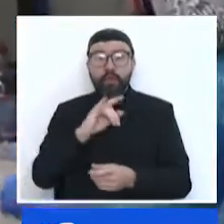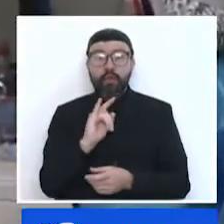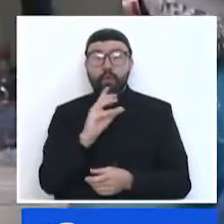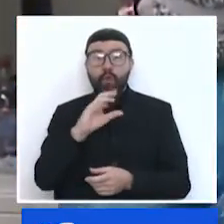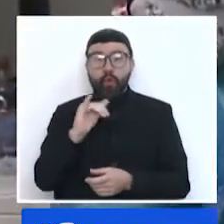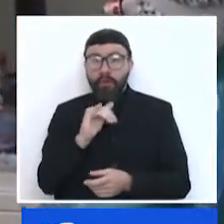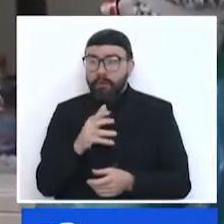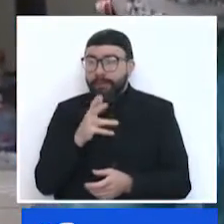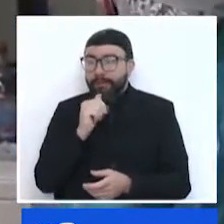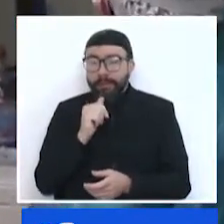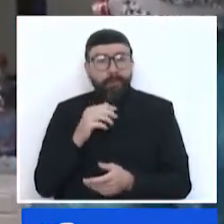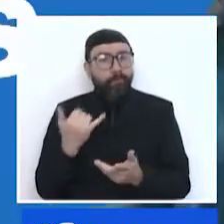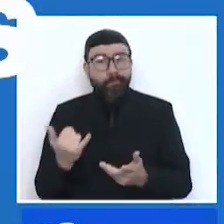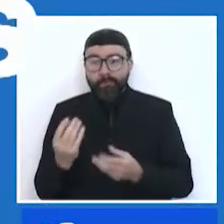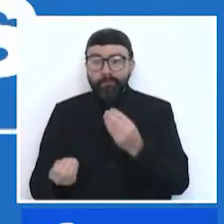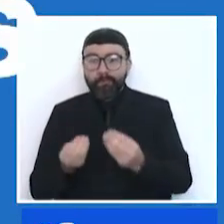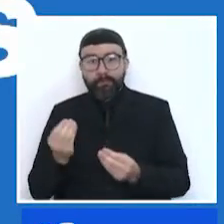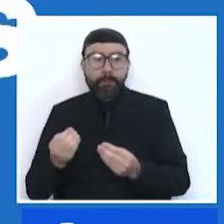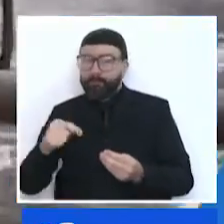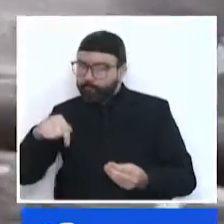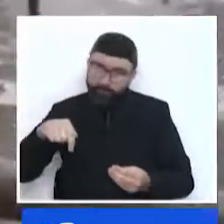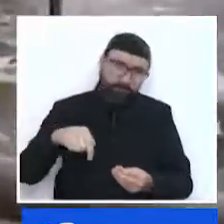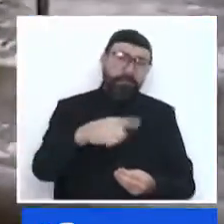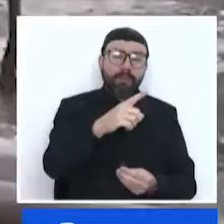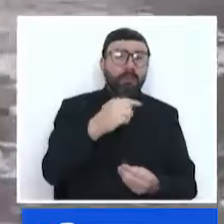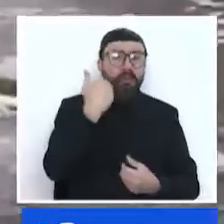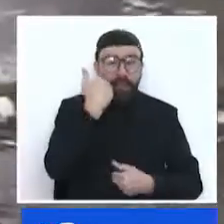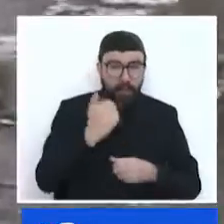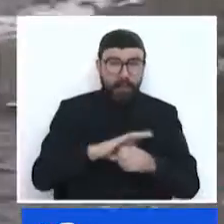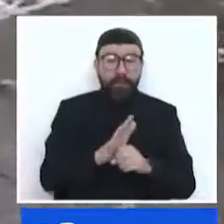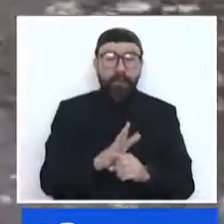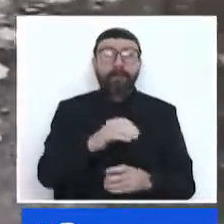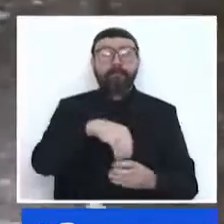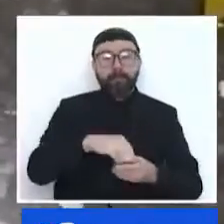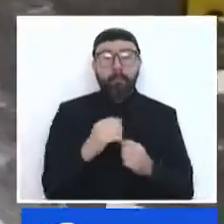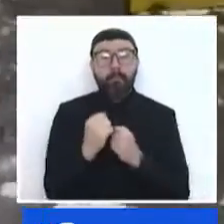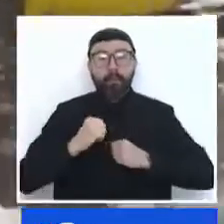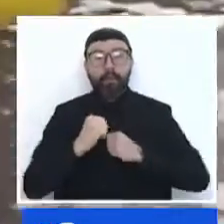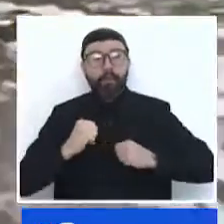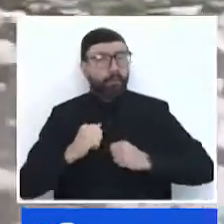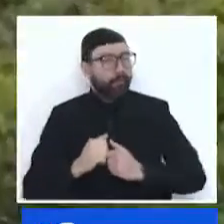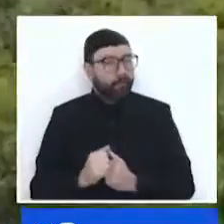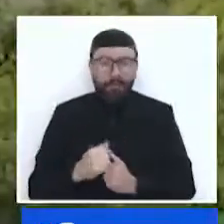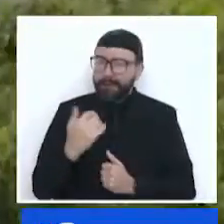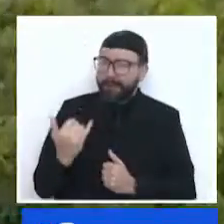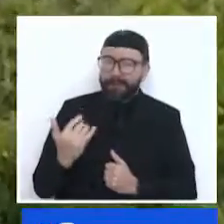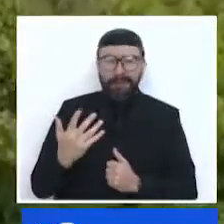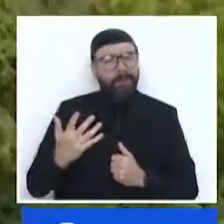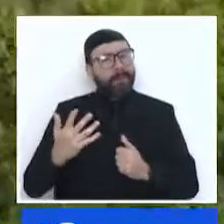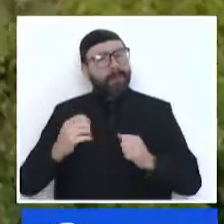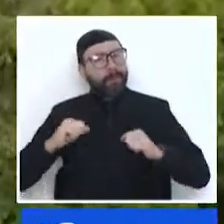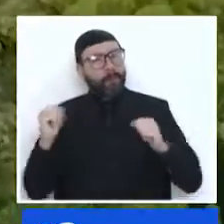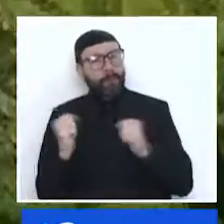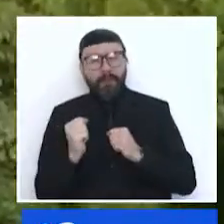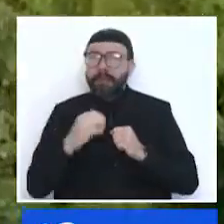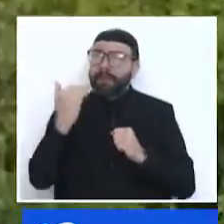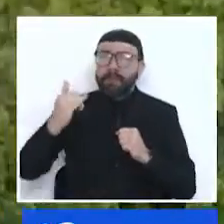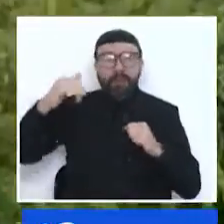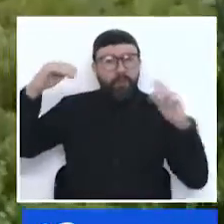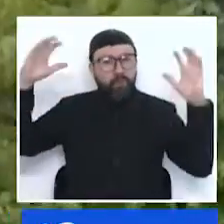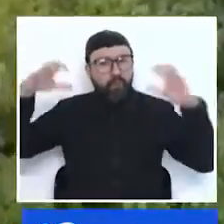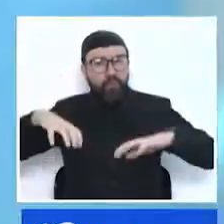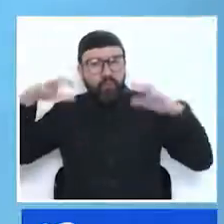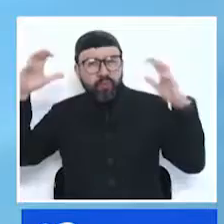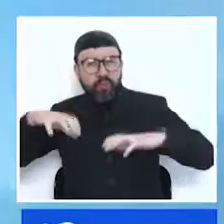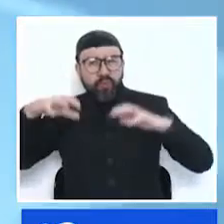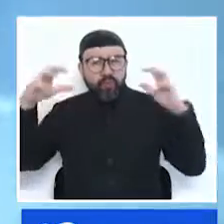a tener que llevar a Bogotá. Manizales se vio afectada seriamente por granizada e inundaciones en diferentes